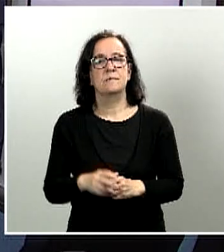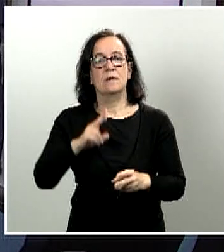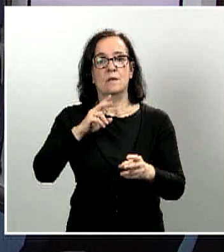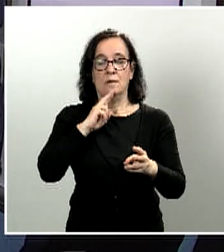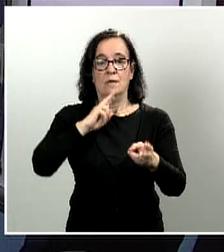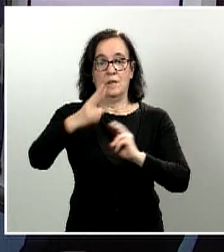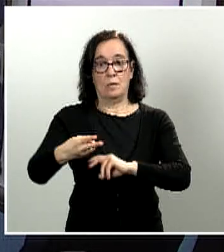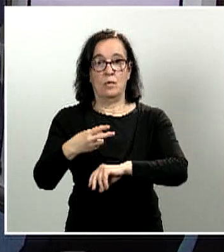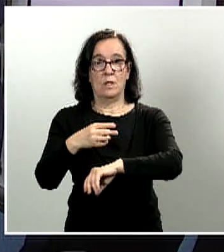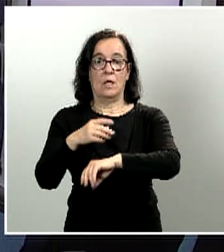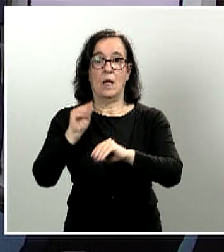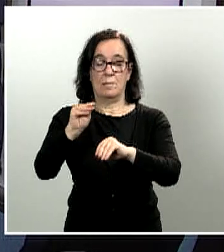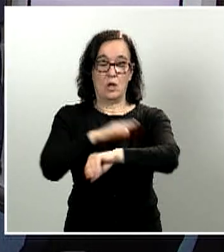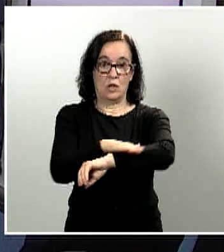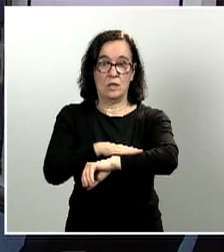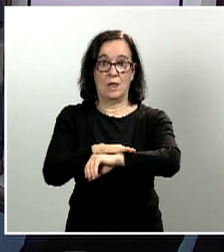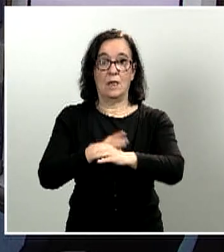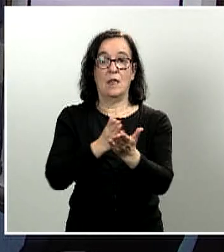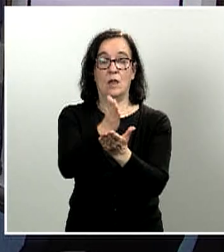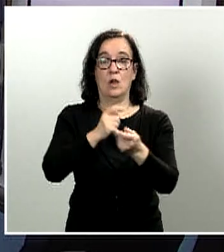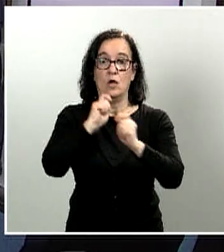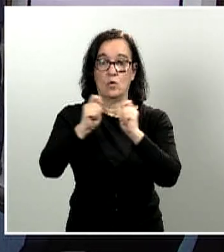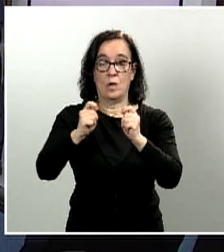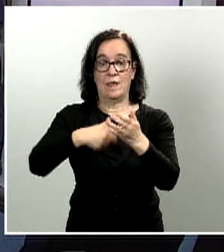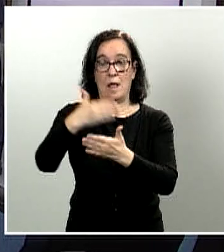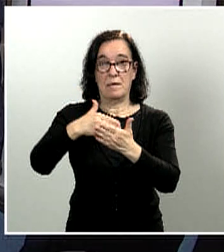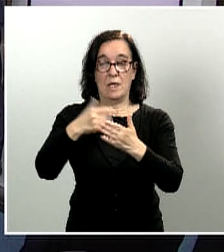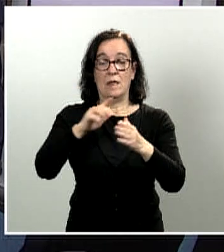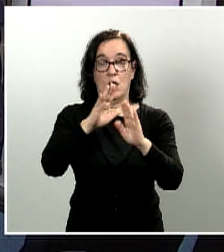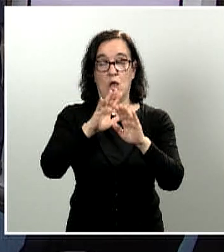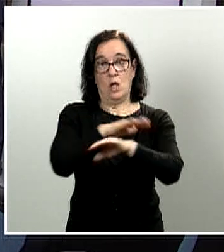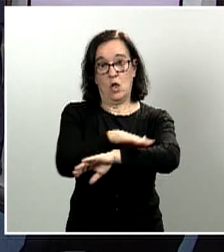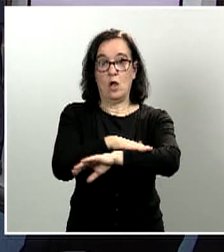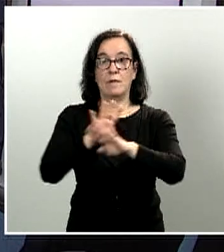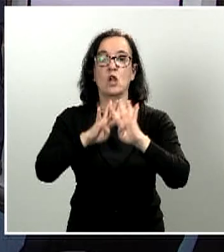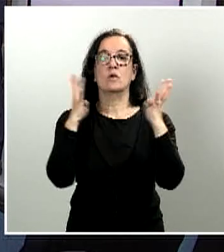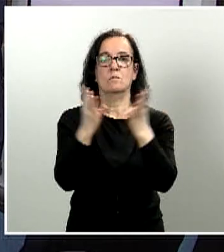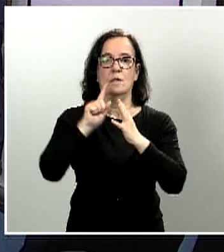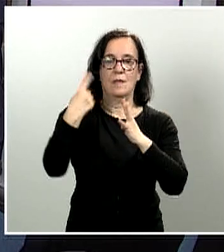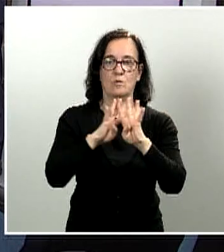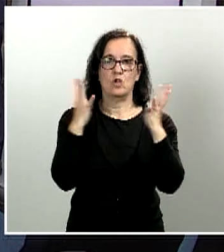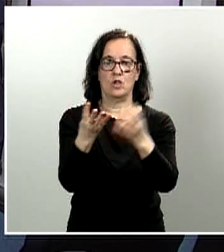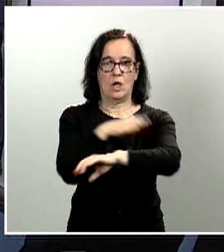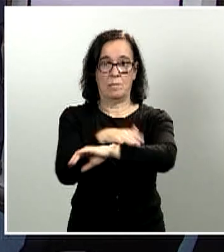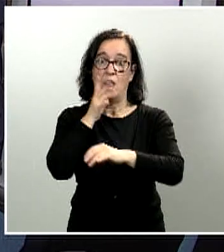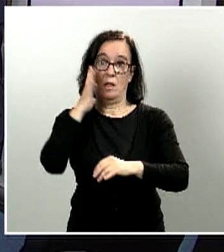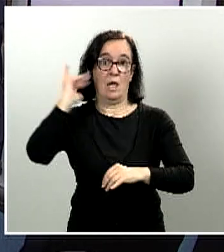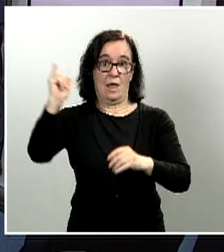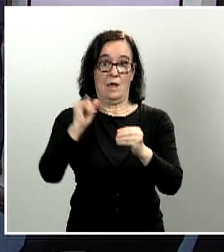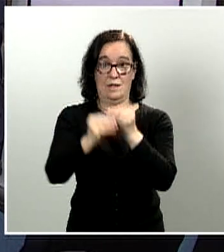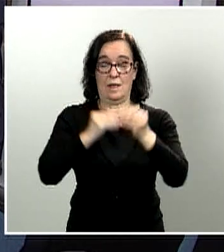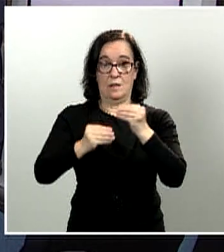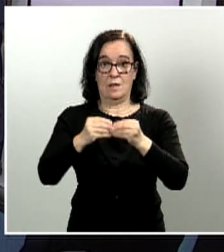Gobierno, estará la rueda de prensa del Gobierno tras la celebración del Consejo de Ministros, que ahora mismo se está desarrollando en las instalaciones